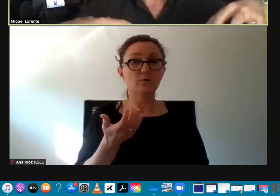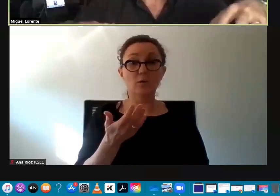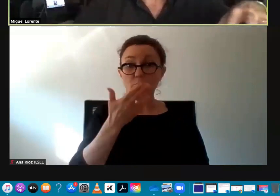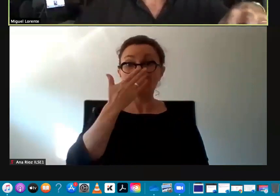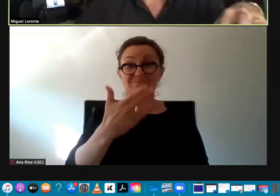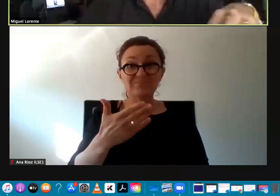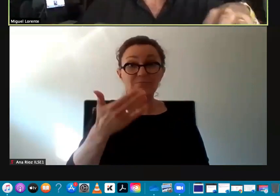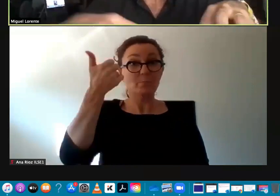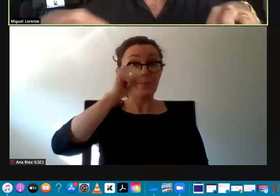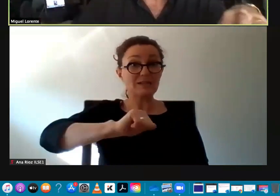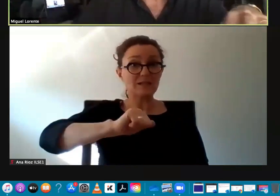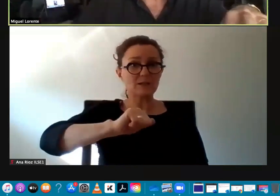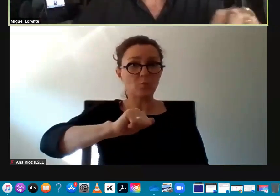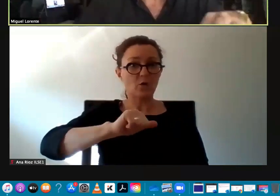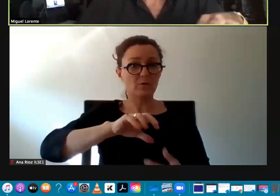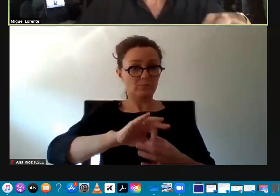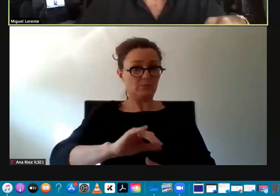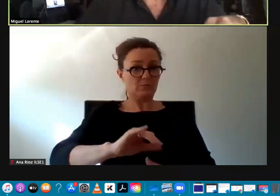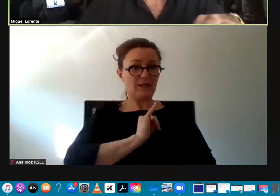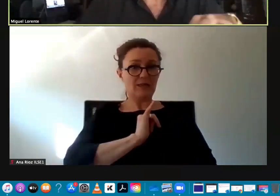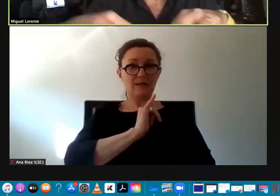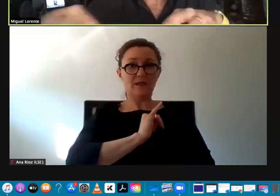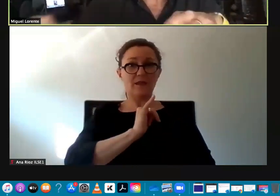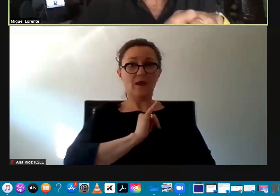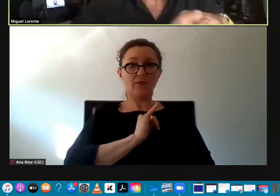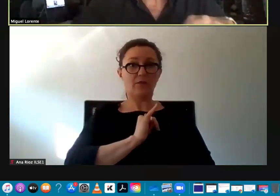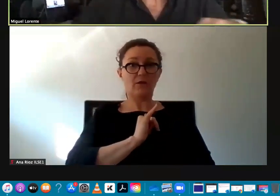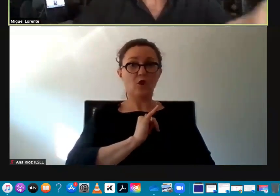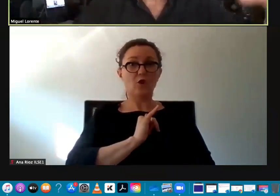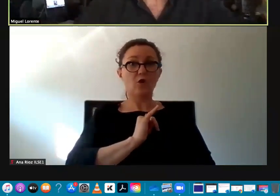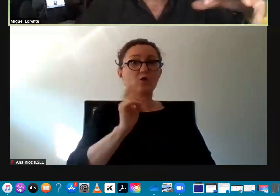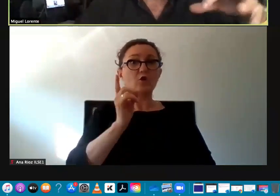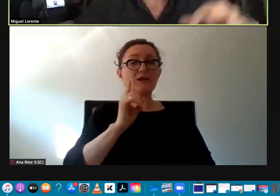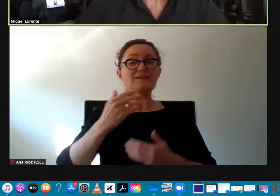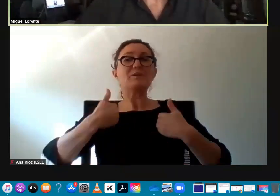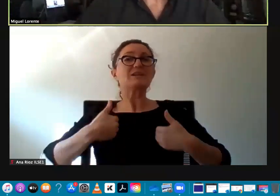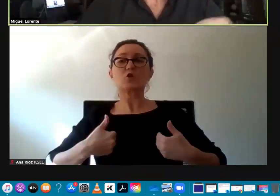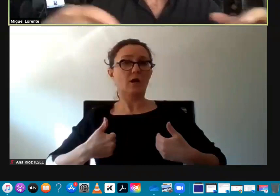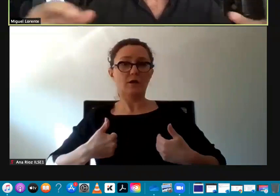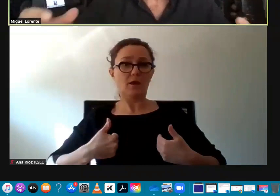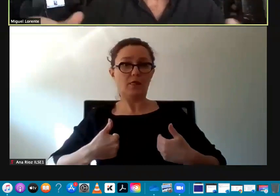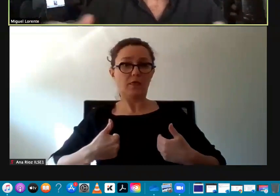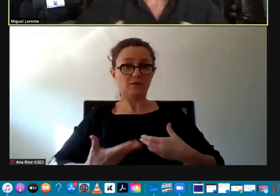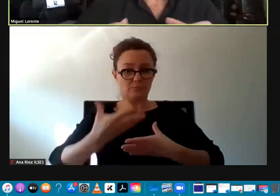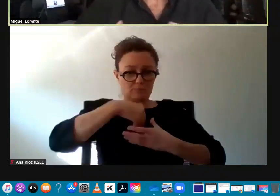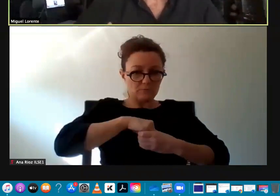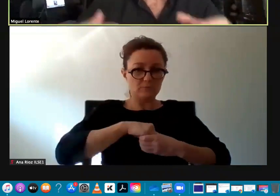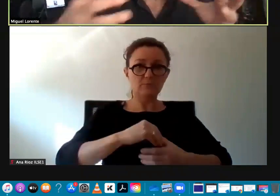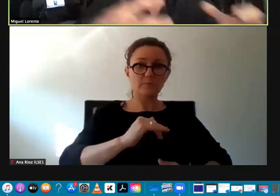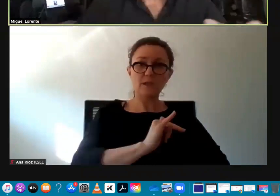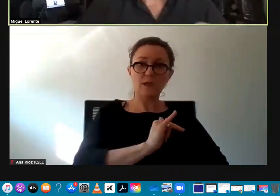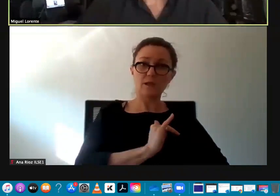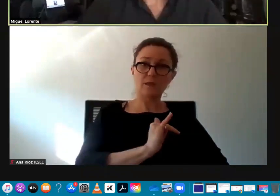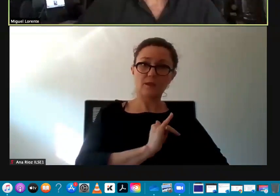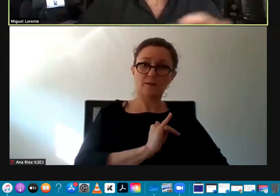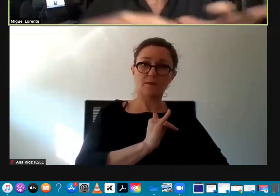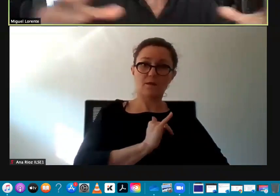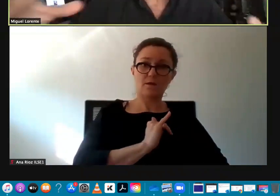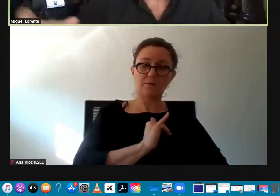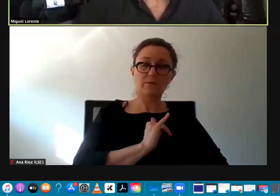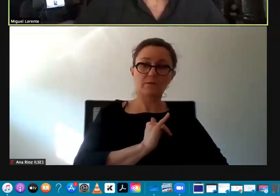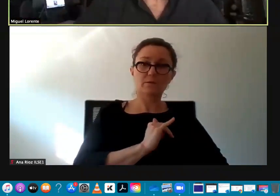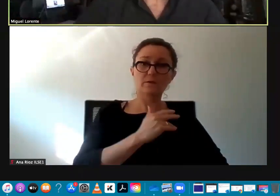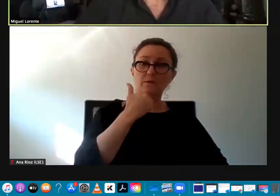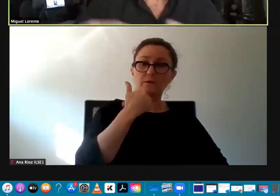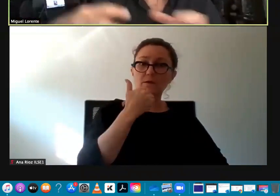parte de la identidad, no es un componente de la personalidad, sino que se integra como elemento identitario que está, digamos,